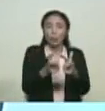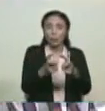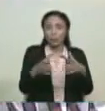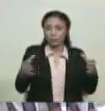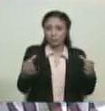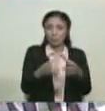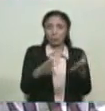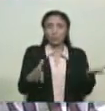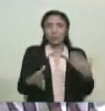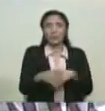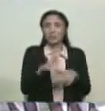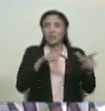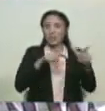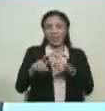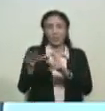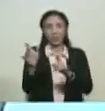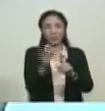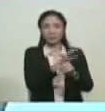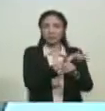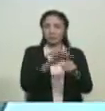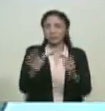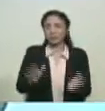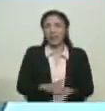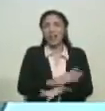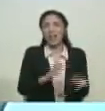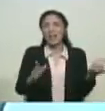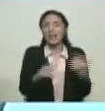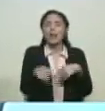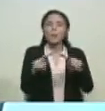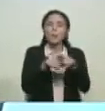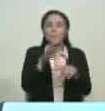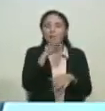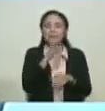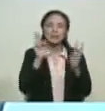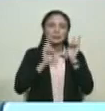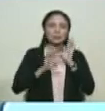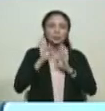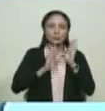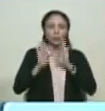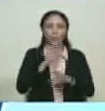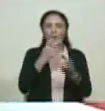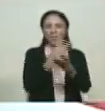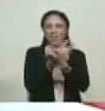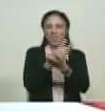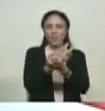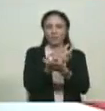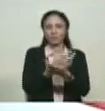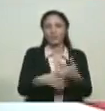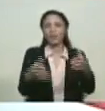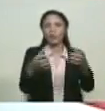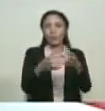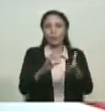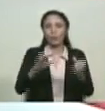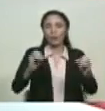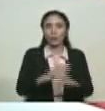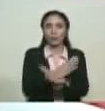estaba envenenado, estaba contaminado por la huella imperial y ha vuelto. Yo le he dado la orden